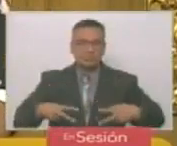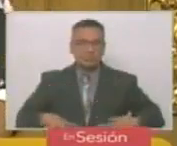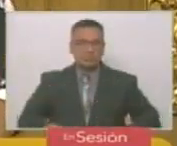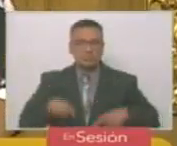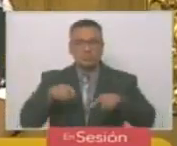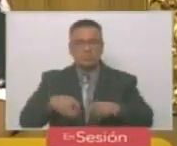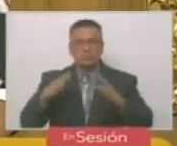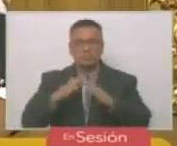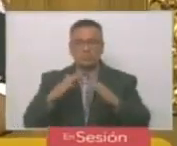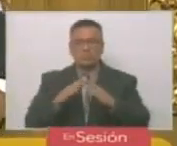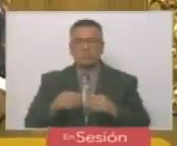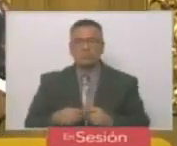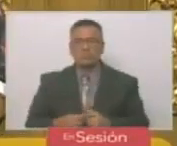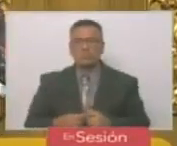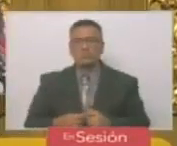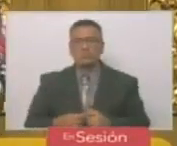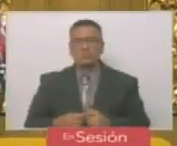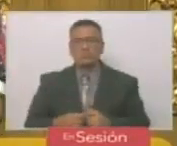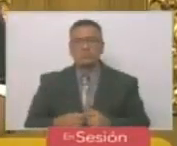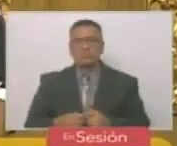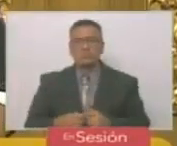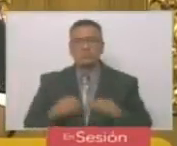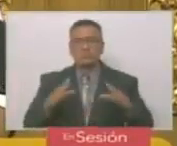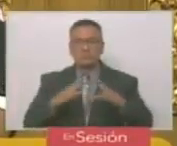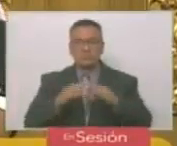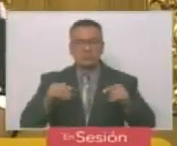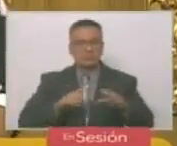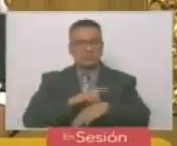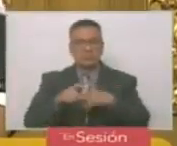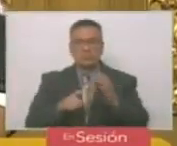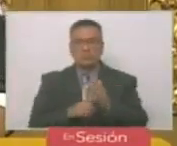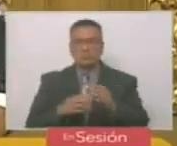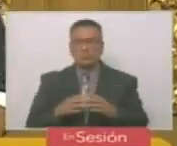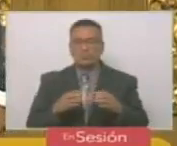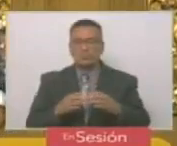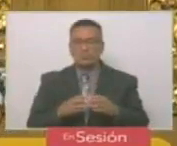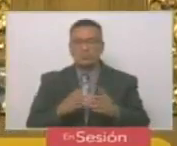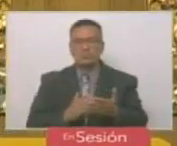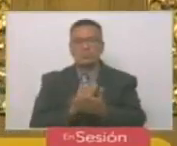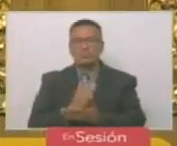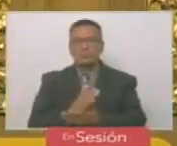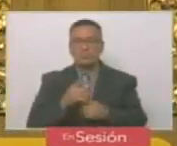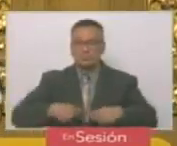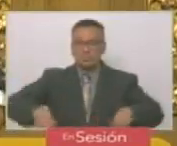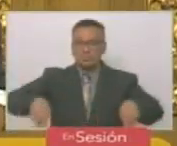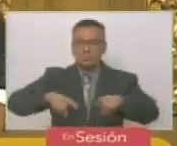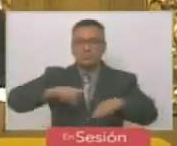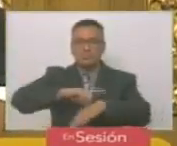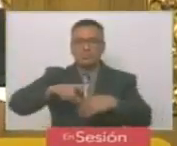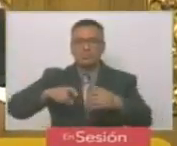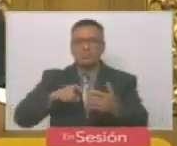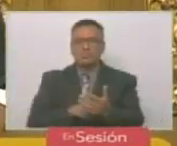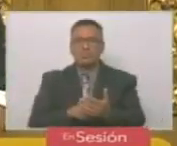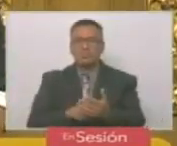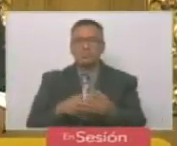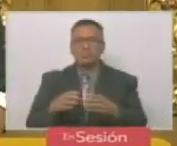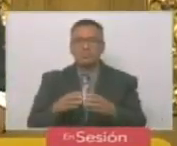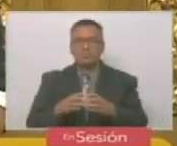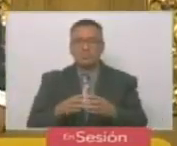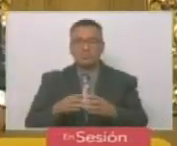la casa. Todos en su conjunto, como parte de un círculo completo, como parte de